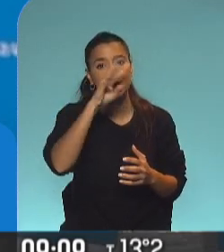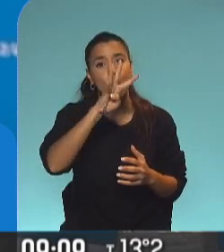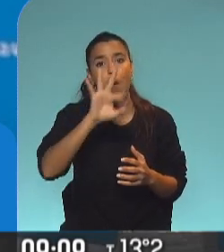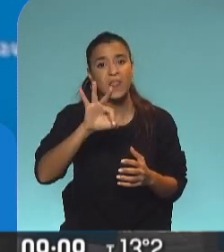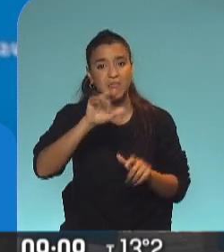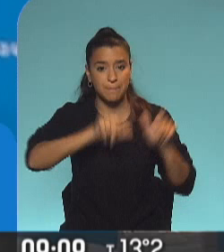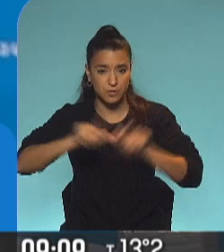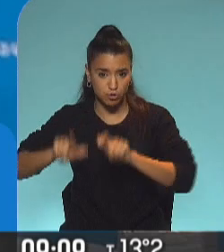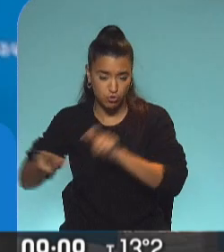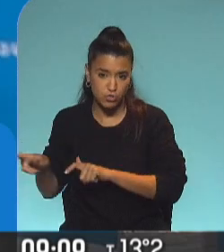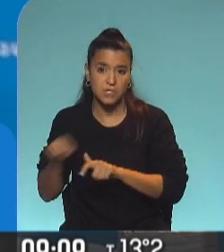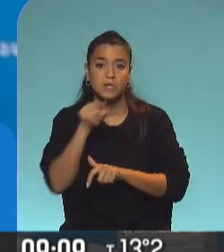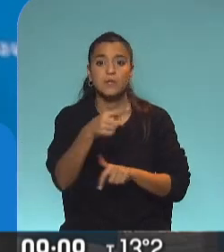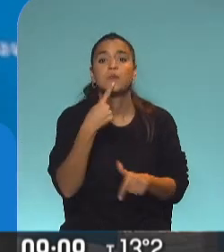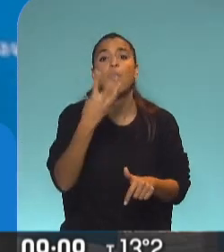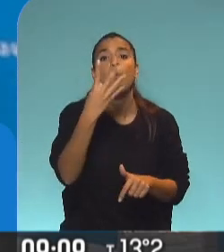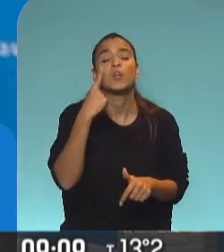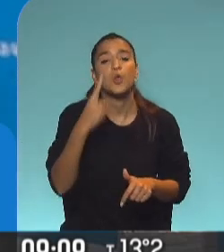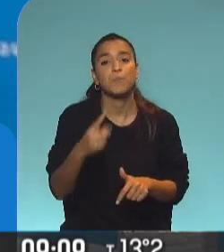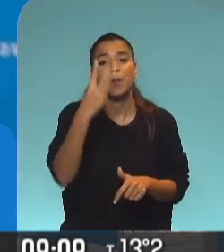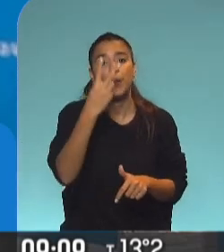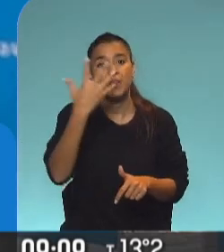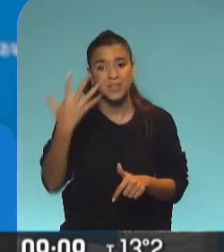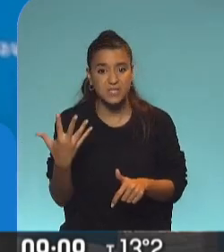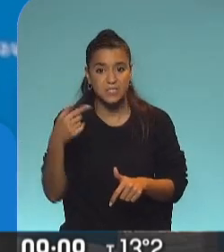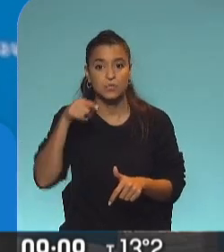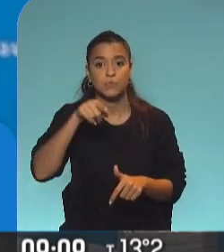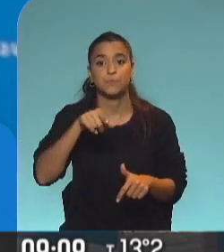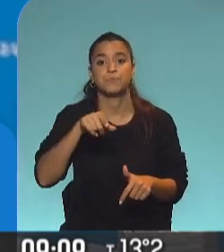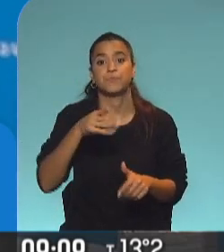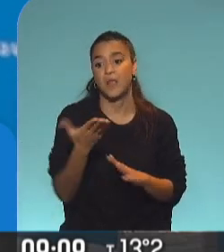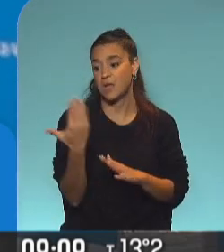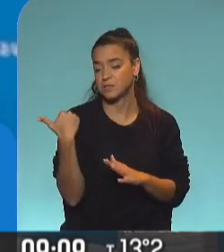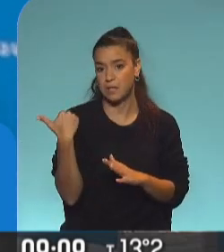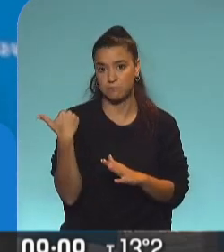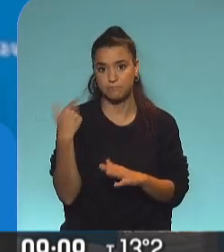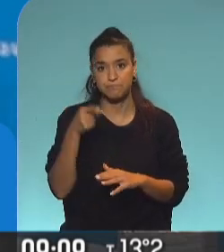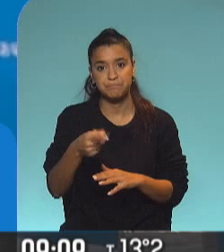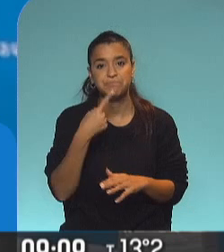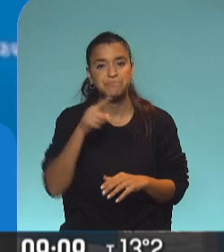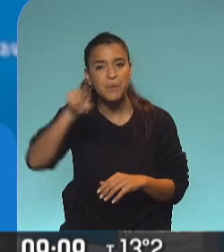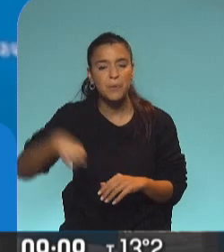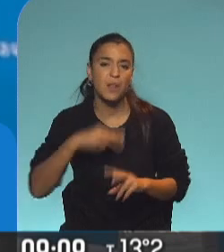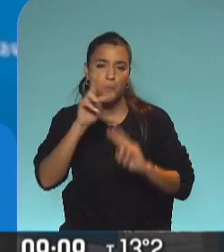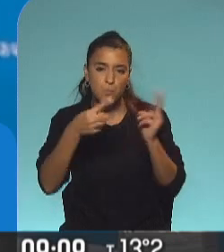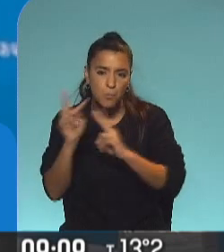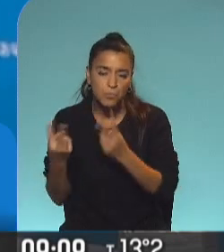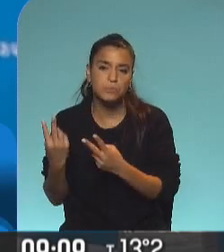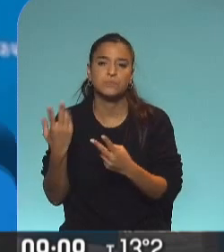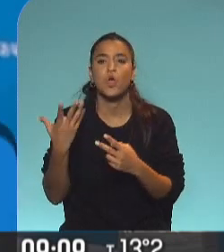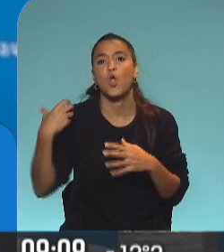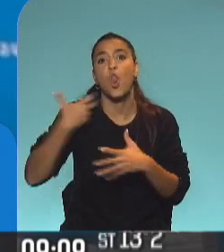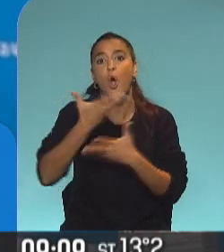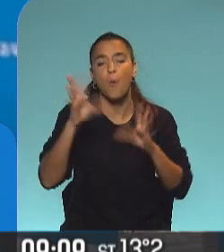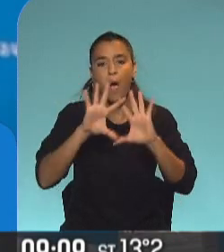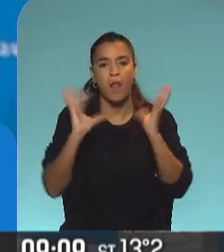465.740 personas, de las cuales 4.025 sucedieron en el día pasado. Esto genera una tasa de letalidad a nivel